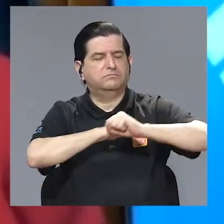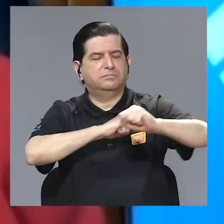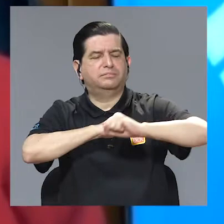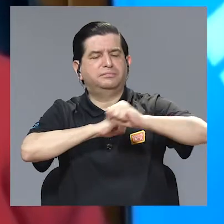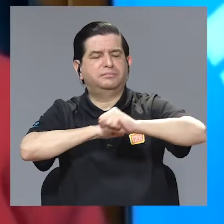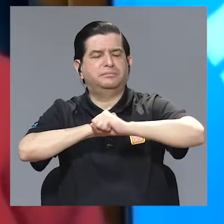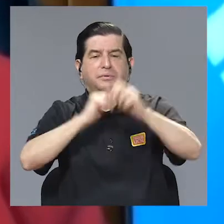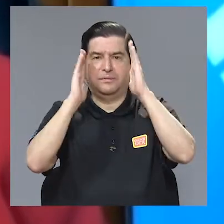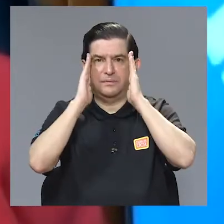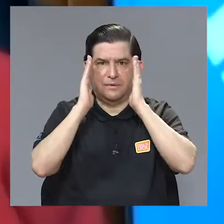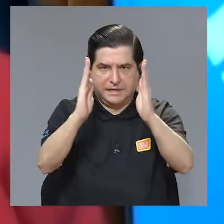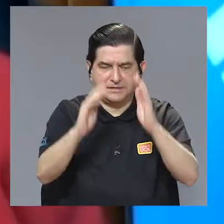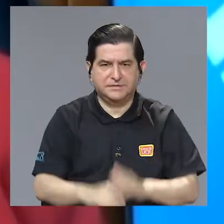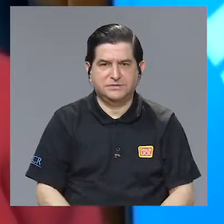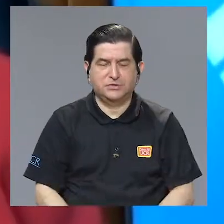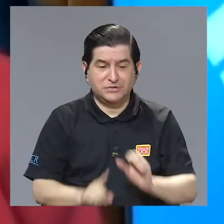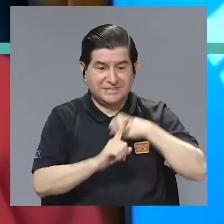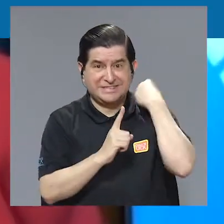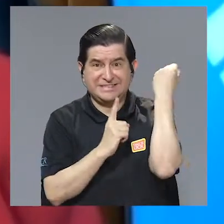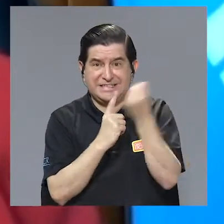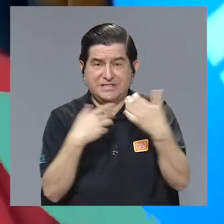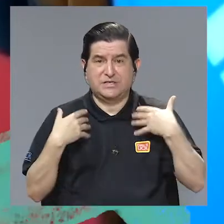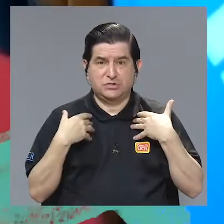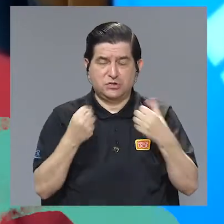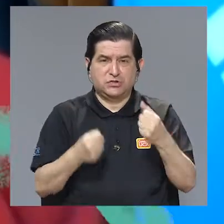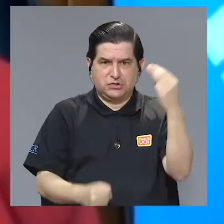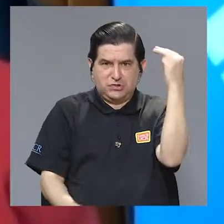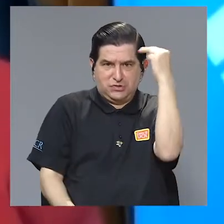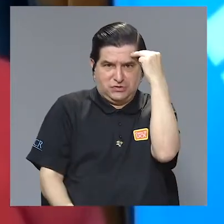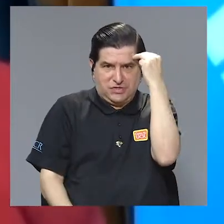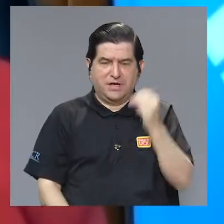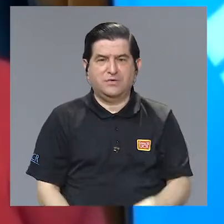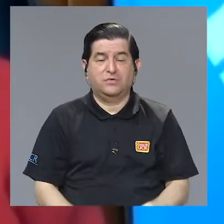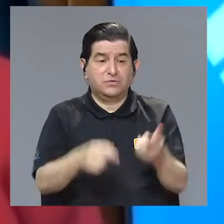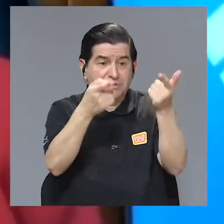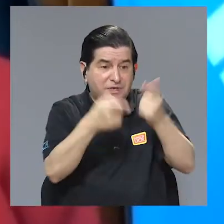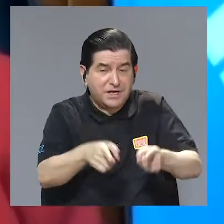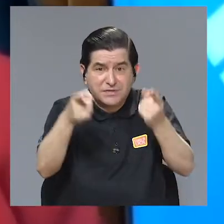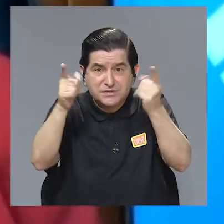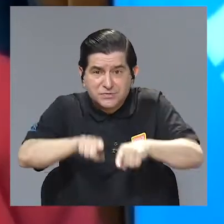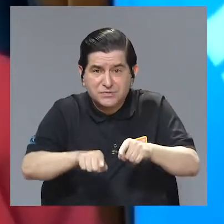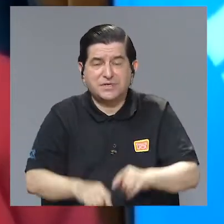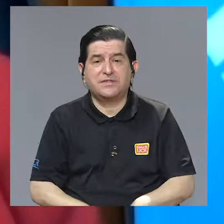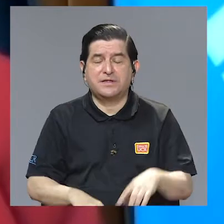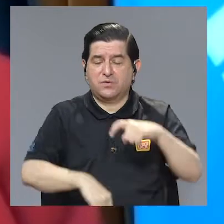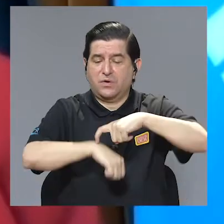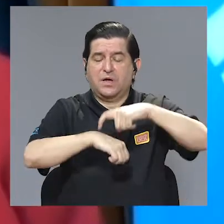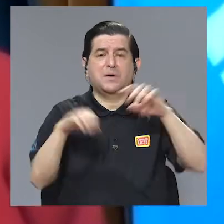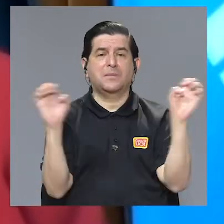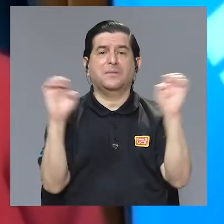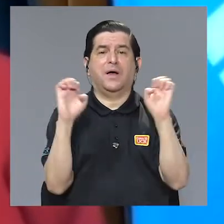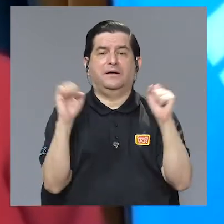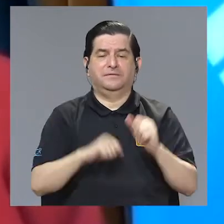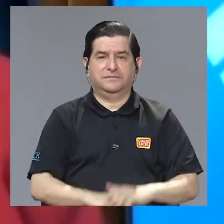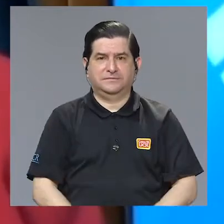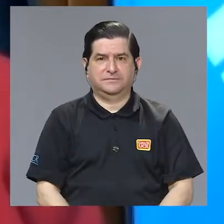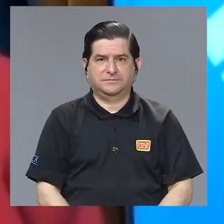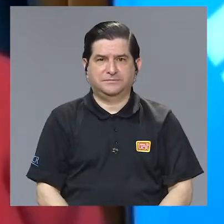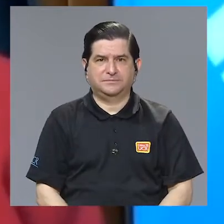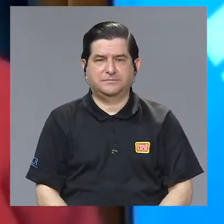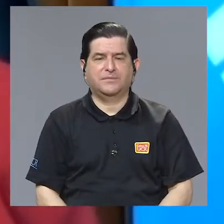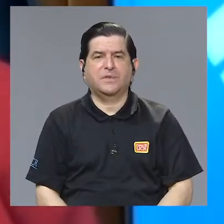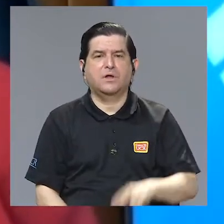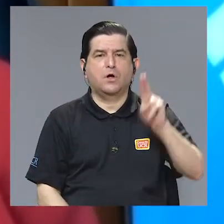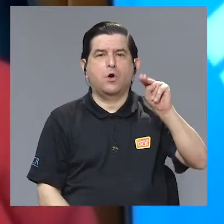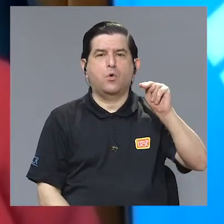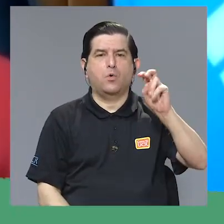varias campañas dirigidas a atender la situación de salud mental y la situación que se estaba viviendo en la emergencia.